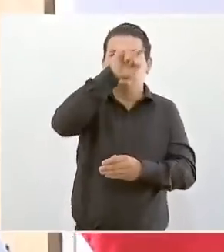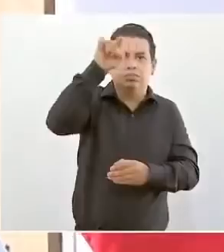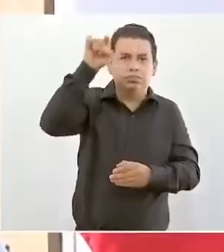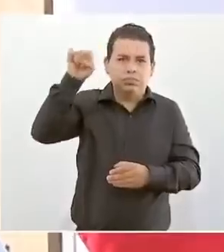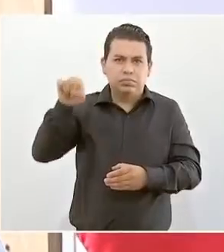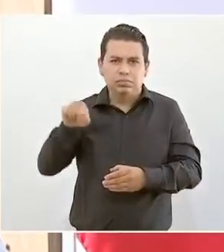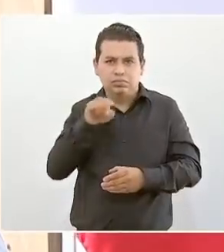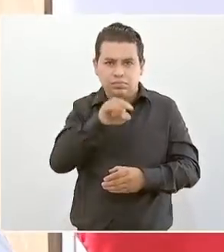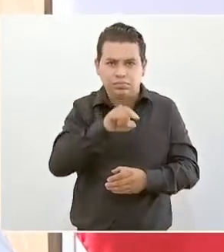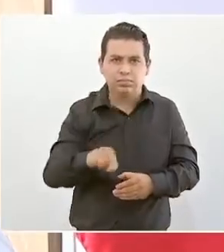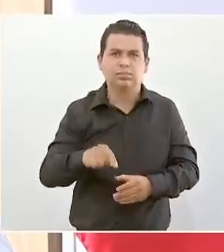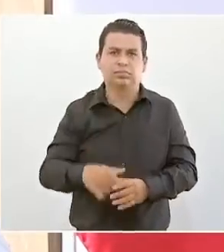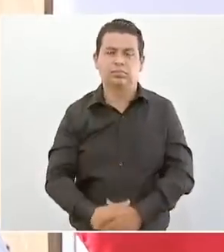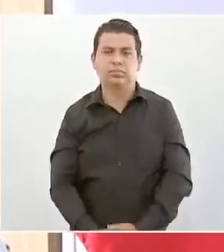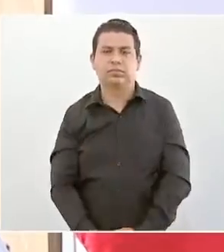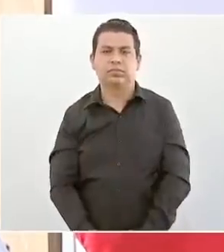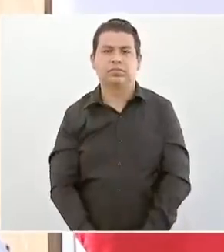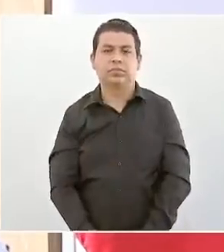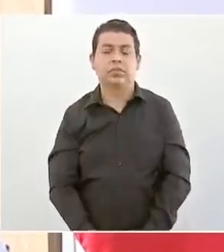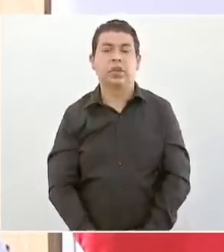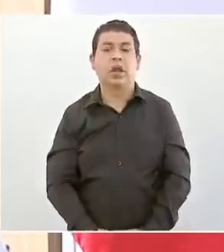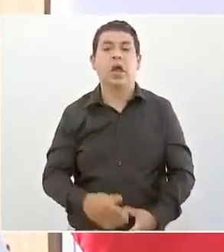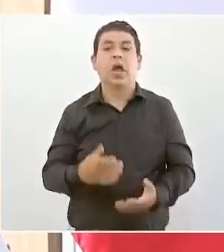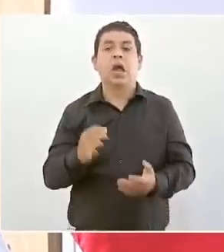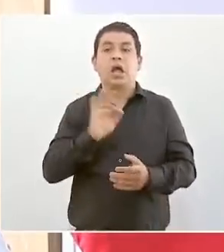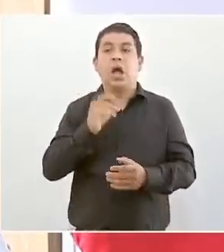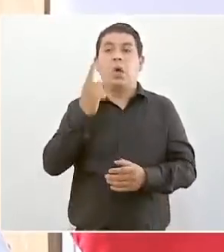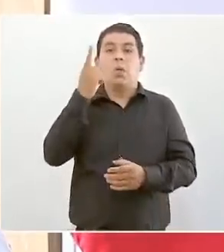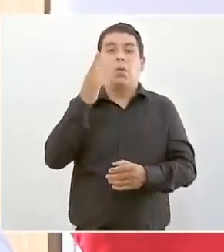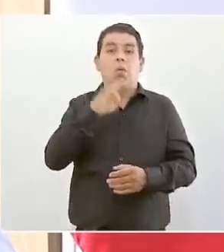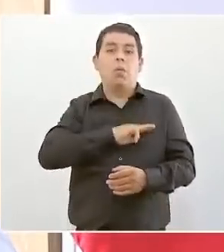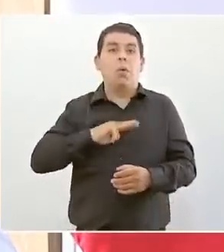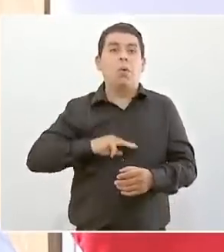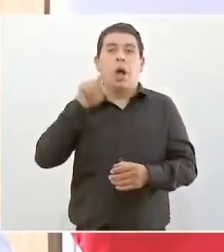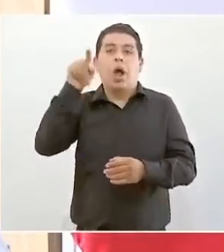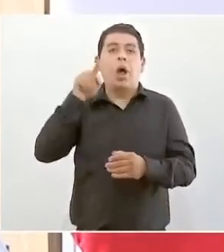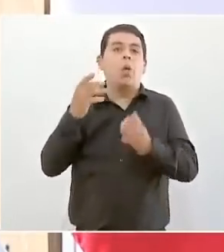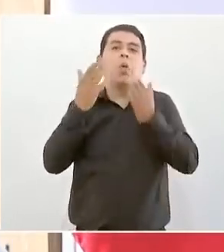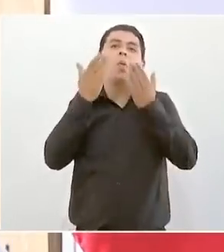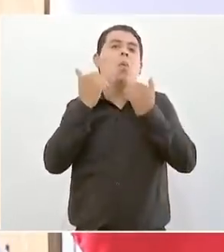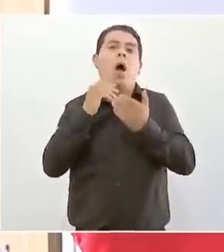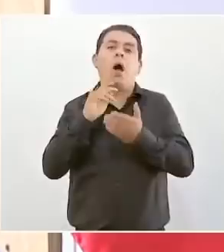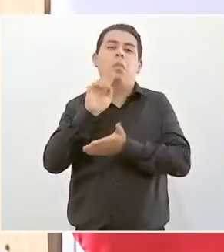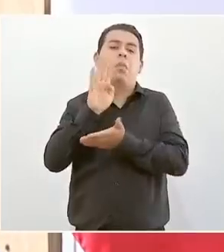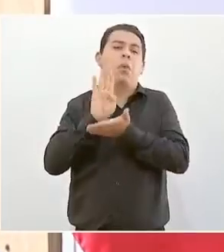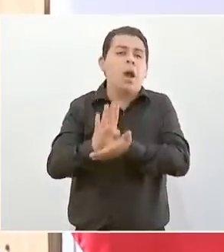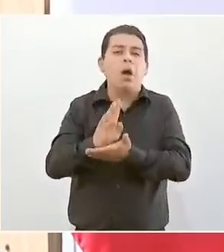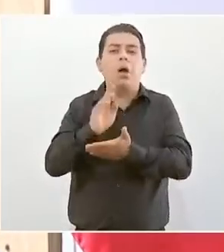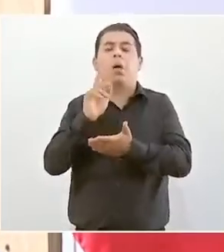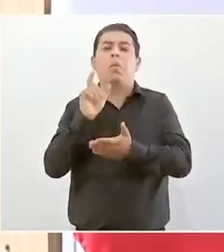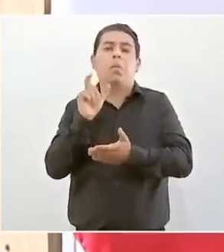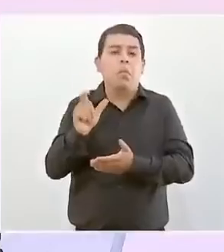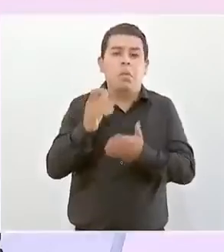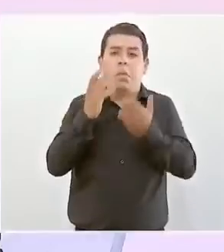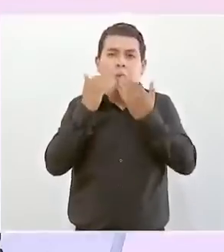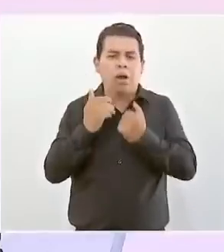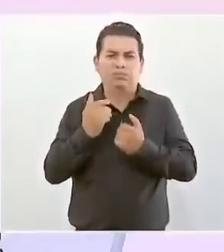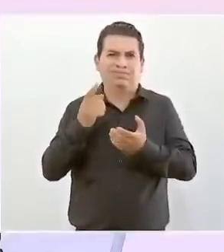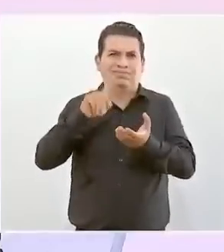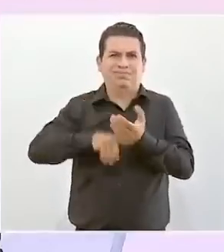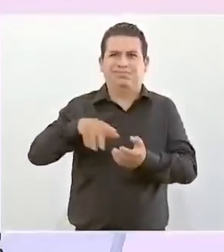la gente. No hay un solo municipio en donde no haya varias